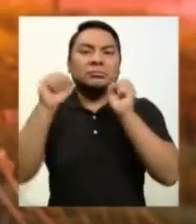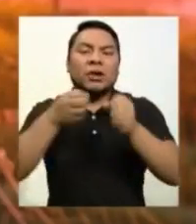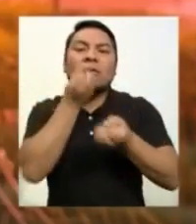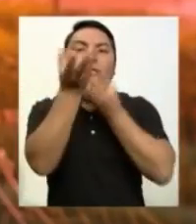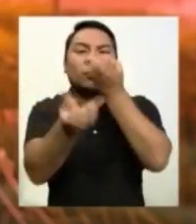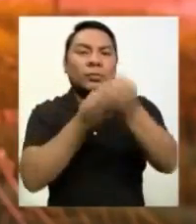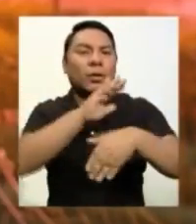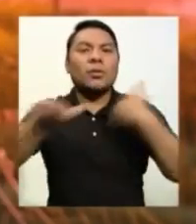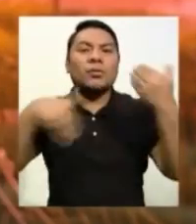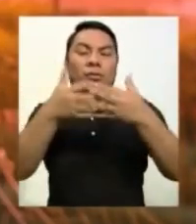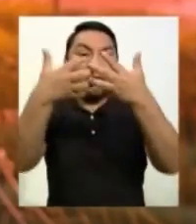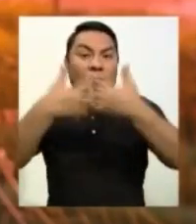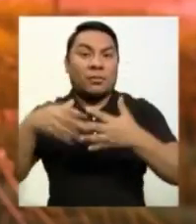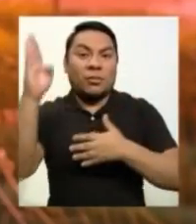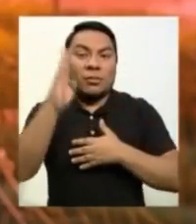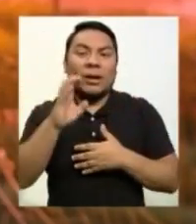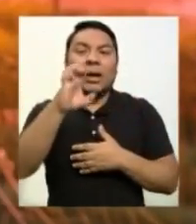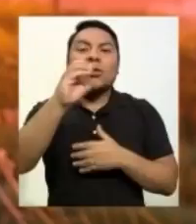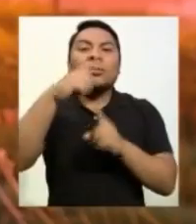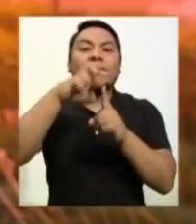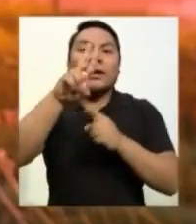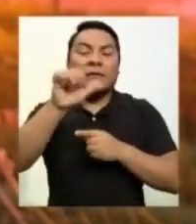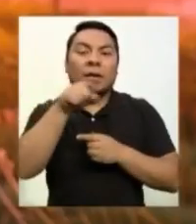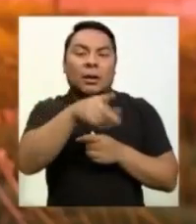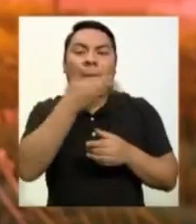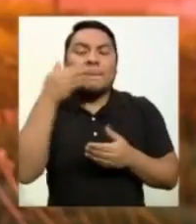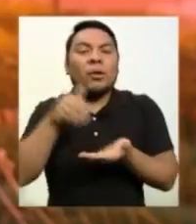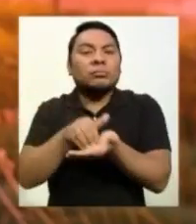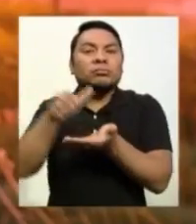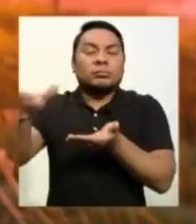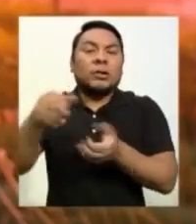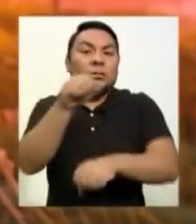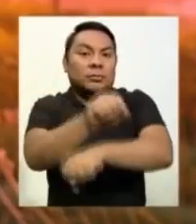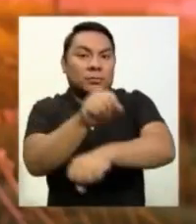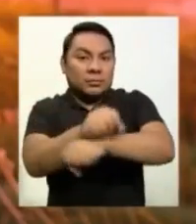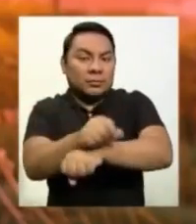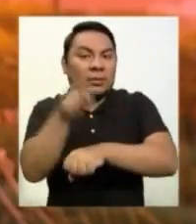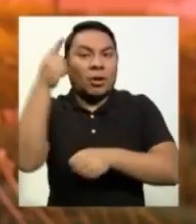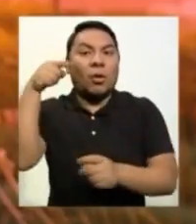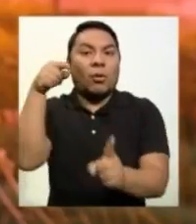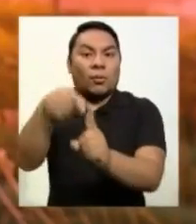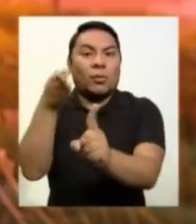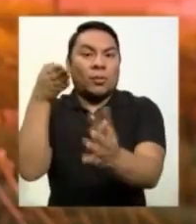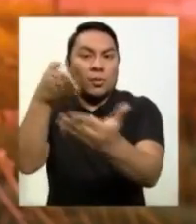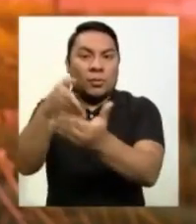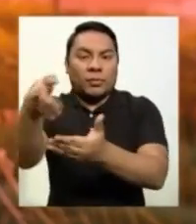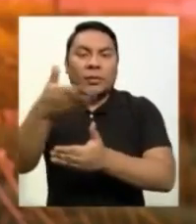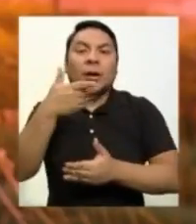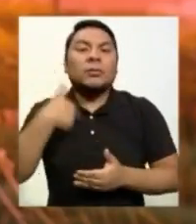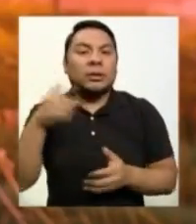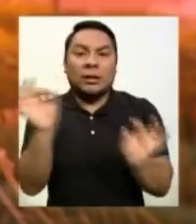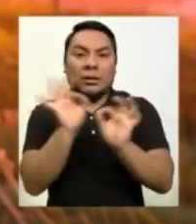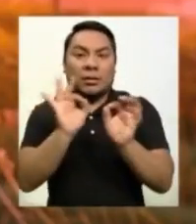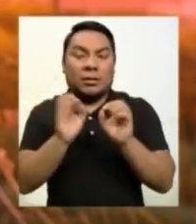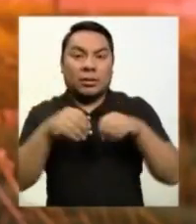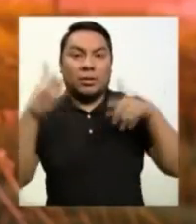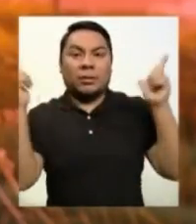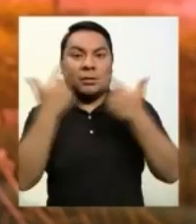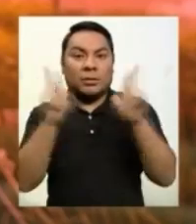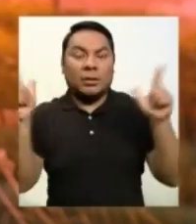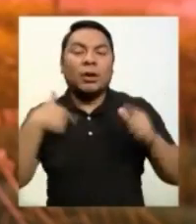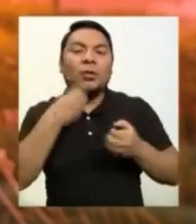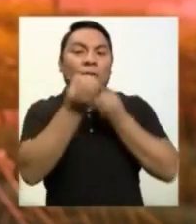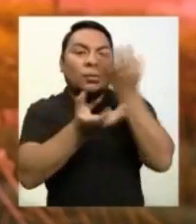Odebrecht y Ecoteva, si es que se retira la orden de prisión preventiva que pesa en su contra, según declaró en una entrevista